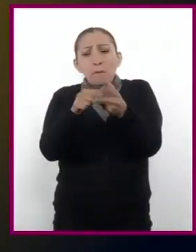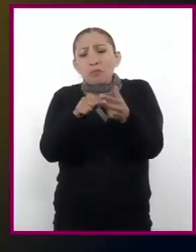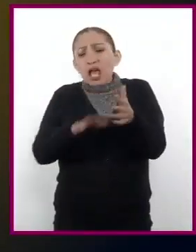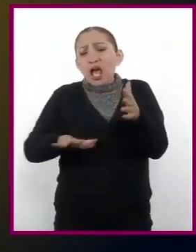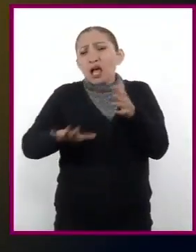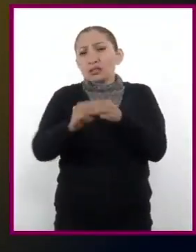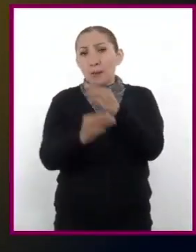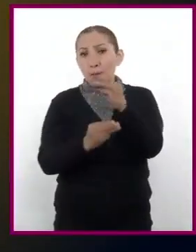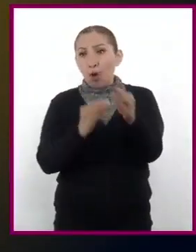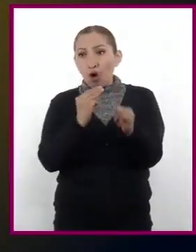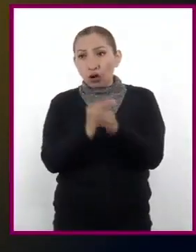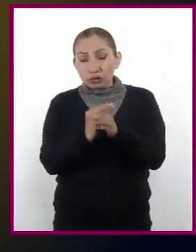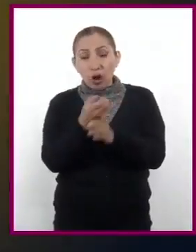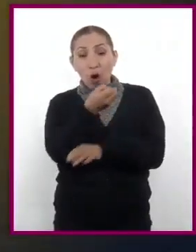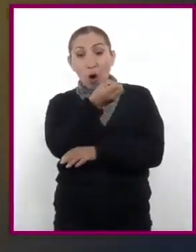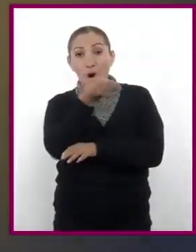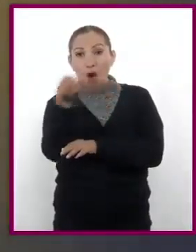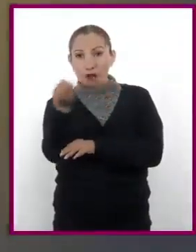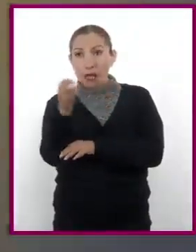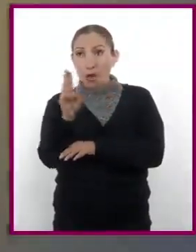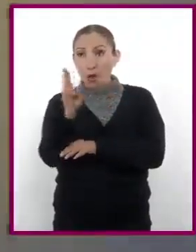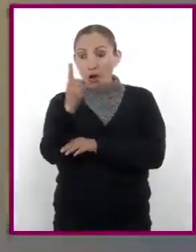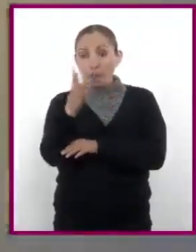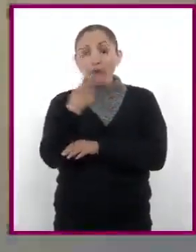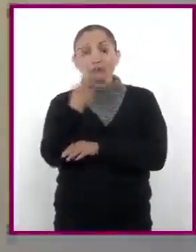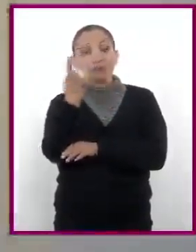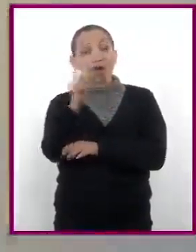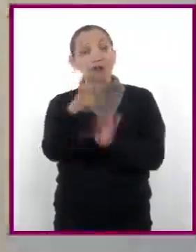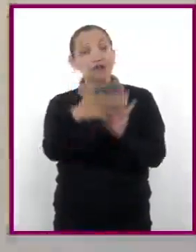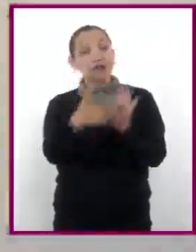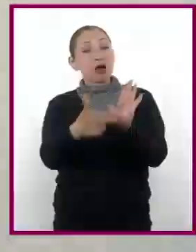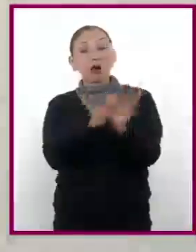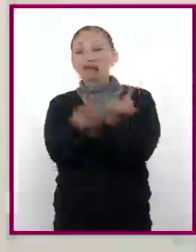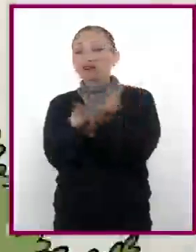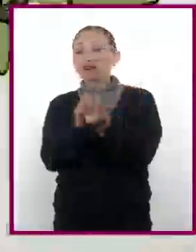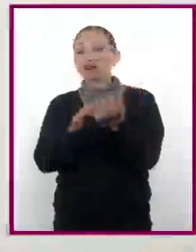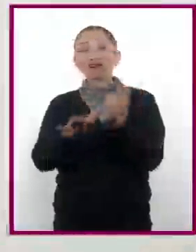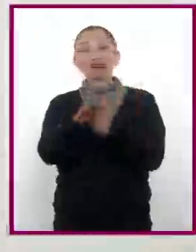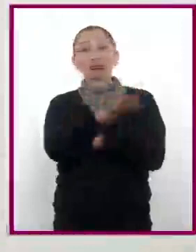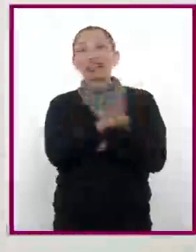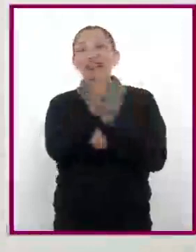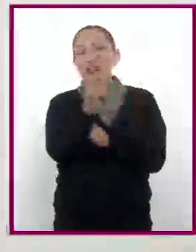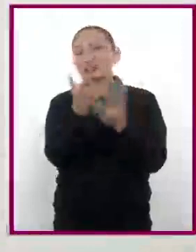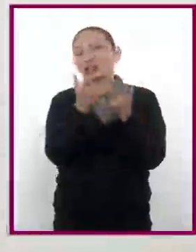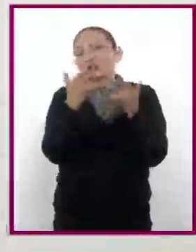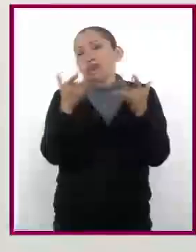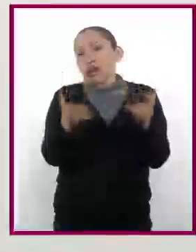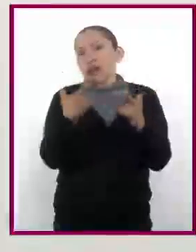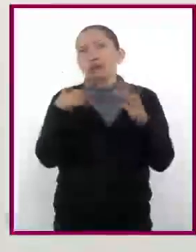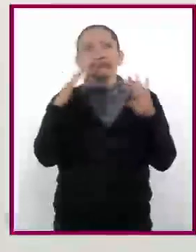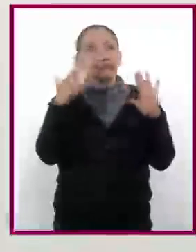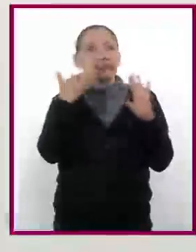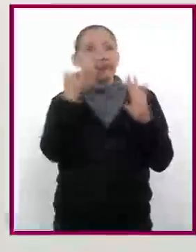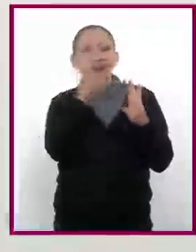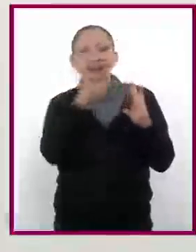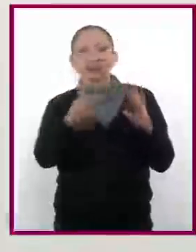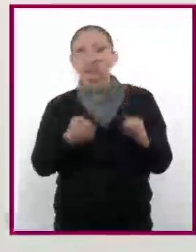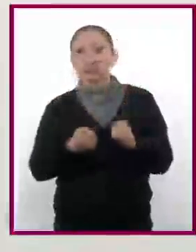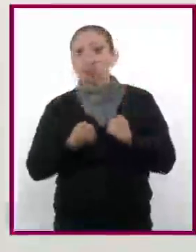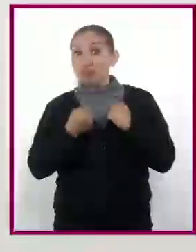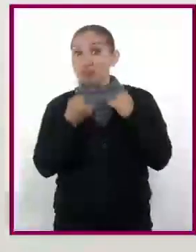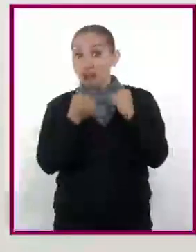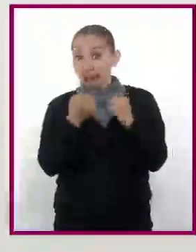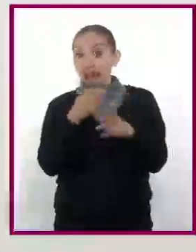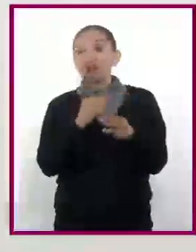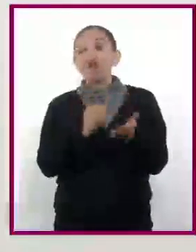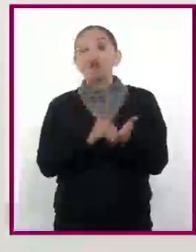al mundo, pusieron orden en el cosmos y dictaron normas de convivencia. Se trata de historias magníficas y poderosas que